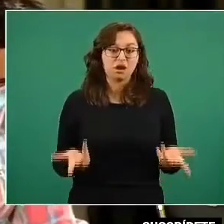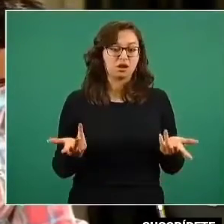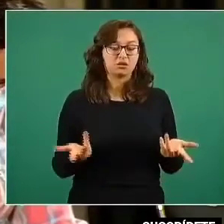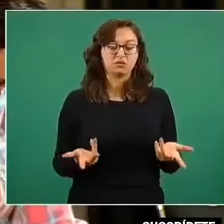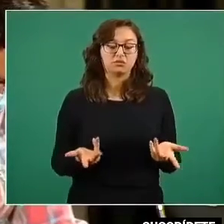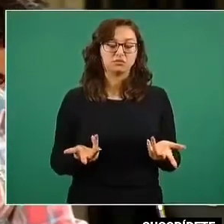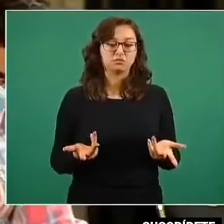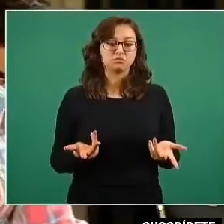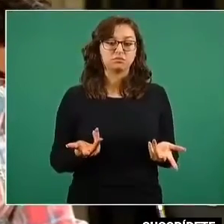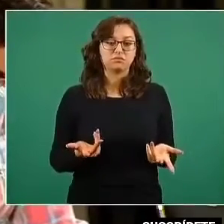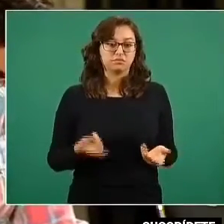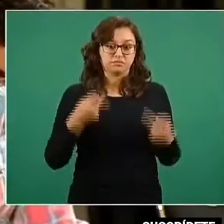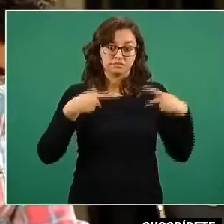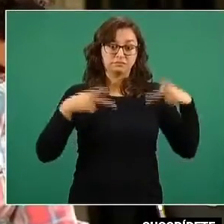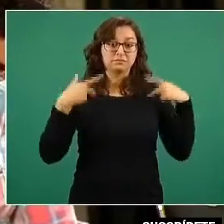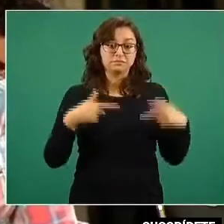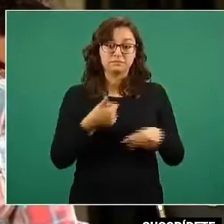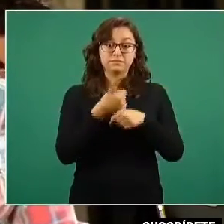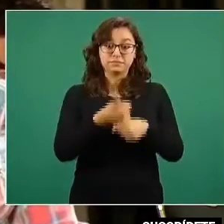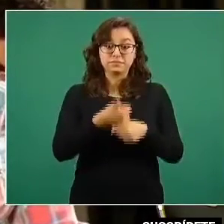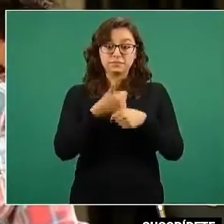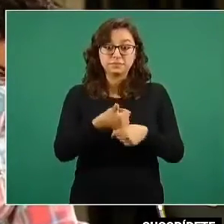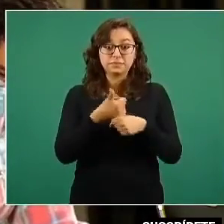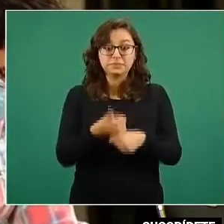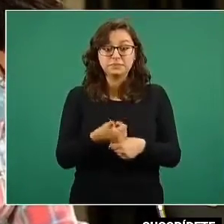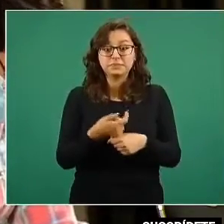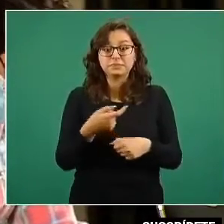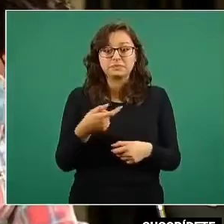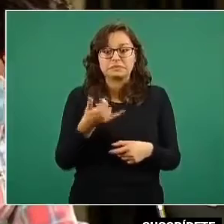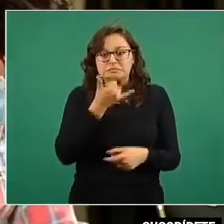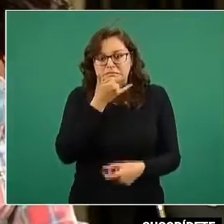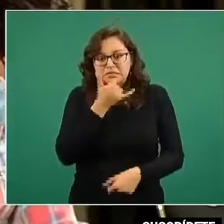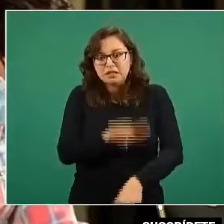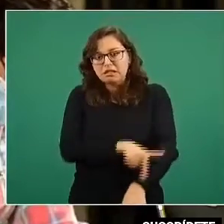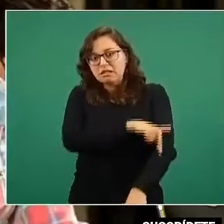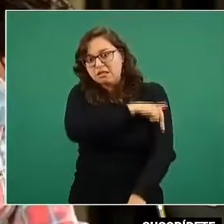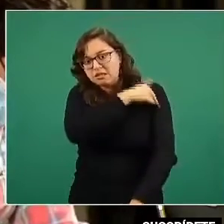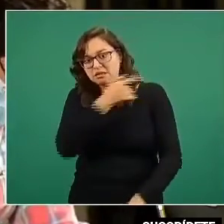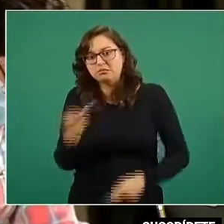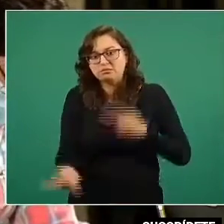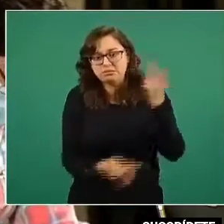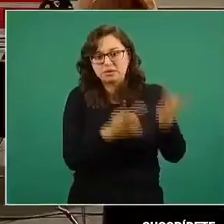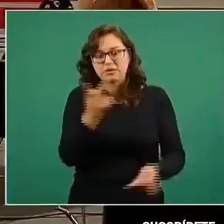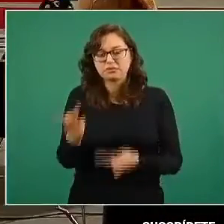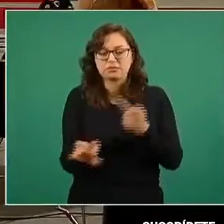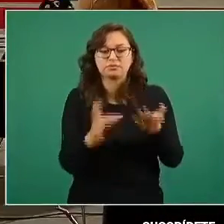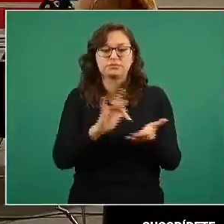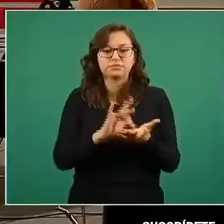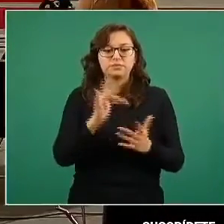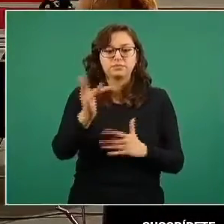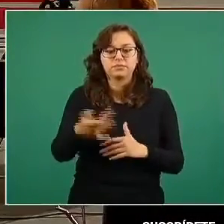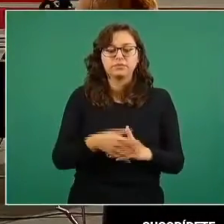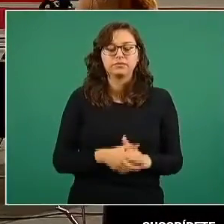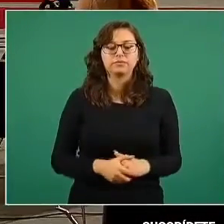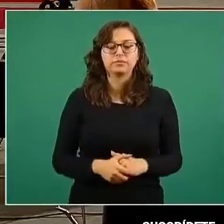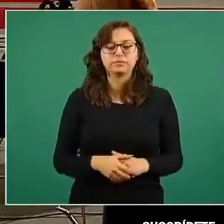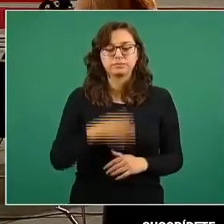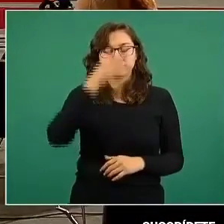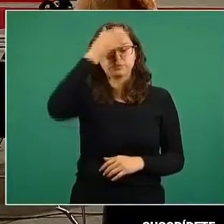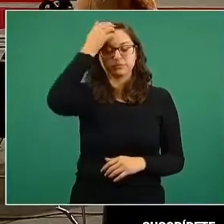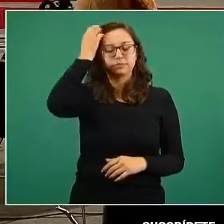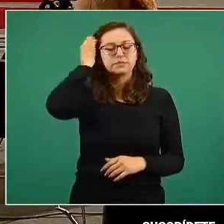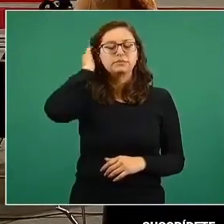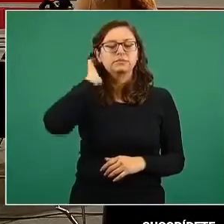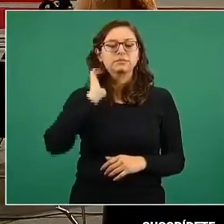situación son los pacientes. Nunca he hecho una pregunta tan grande, pero creo que vale la pena hacerla. Gracias. Muy valiosa pregunta, Juan Hernández,